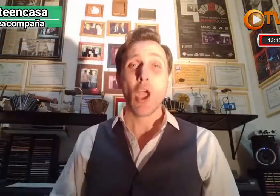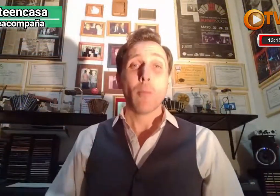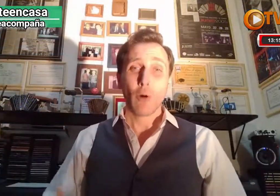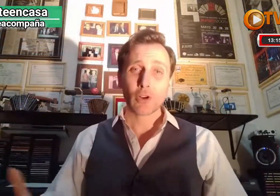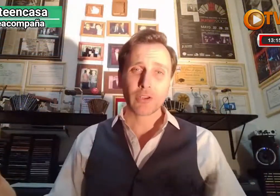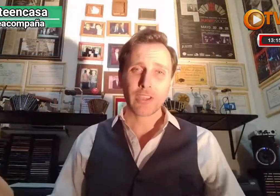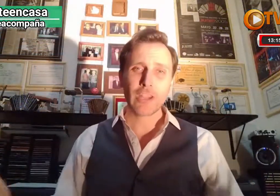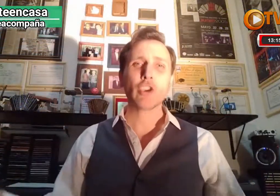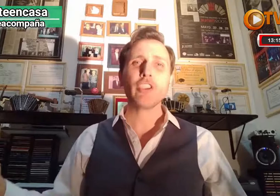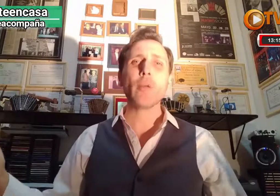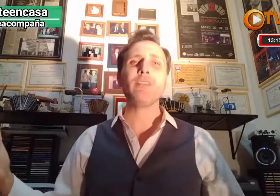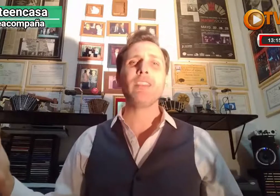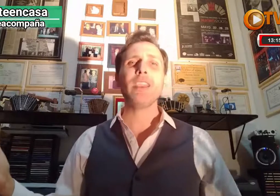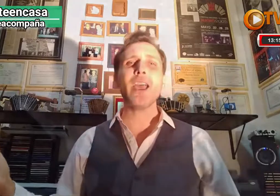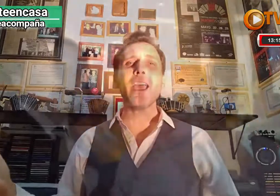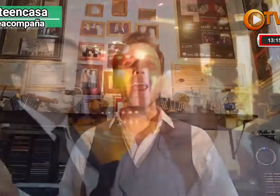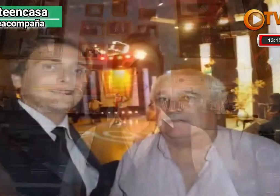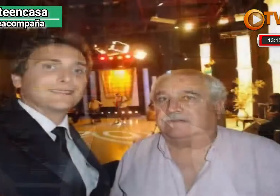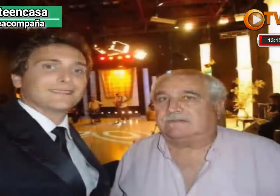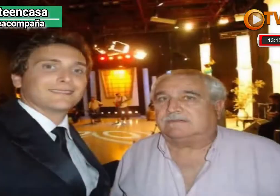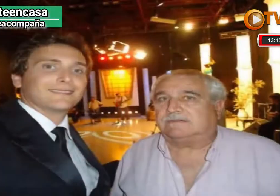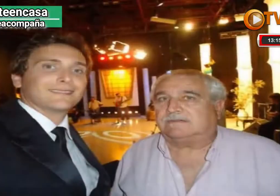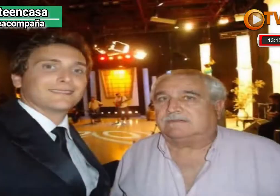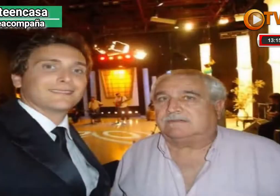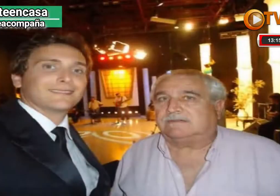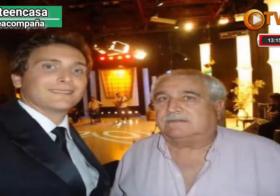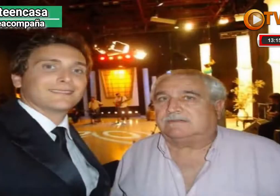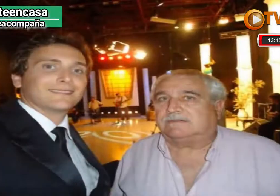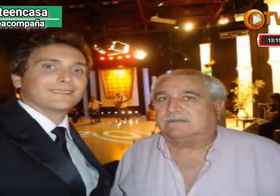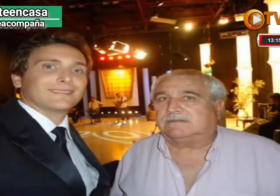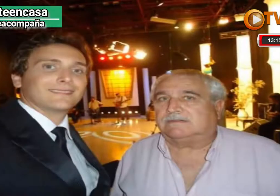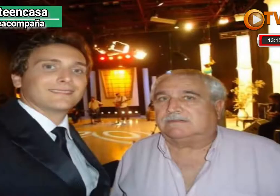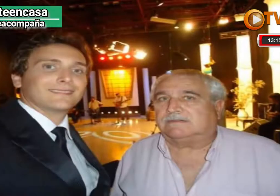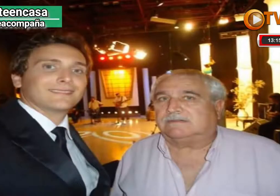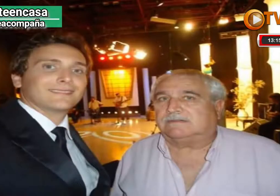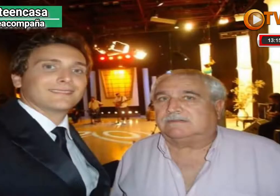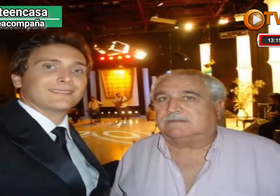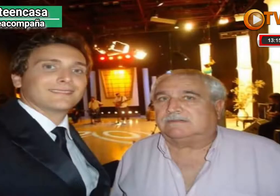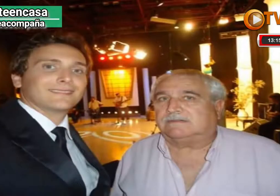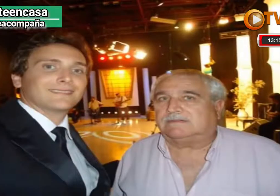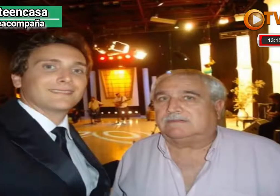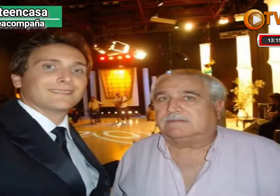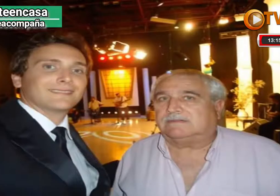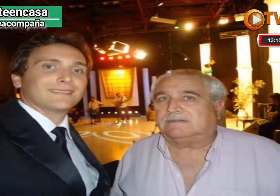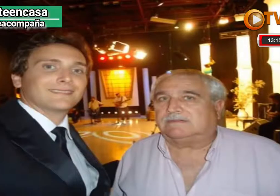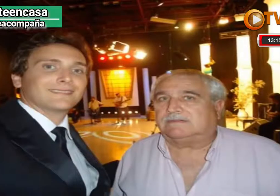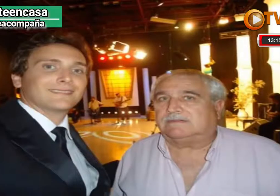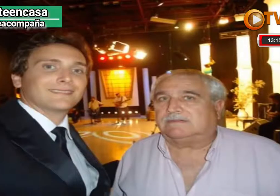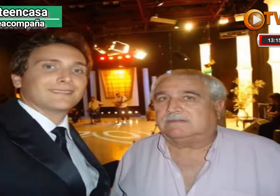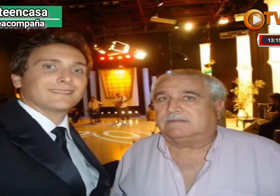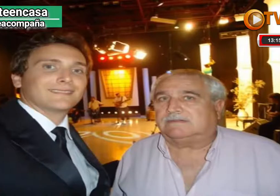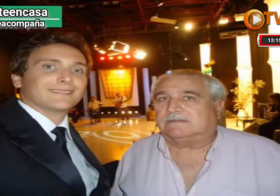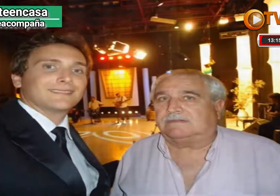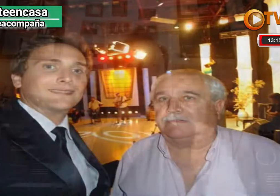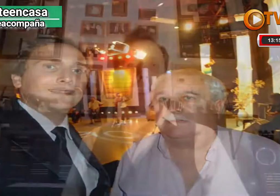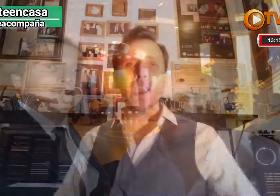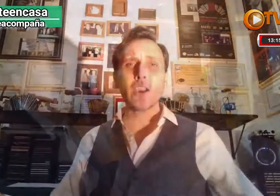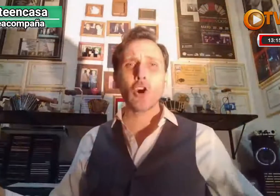decentemente, porque lo quiero a mi viejo con todo mi